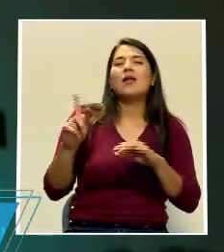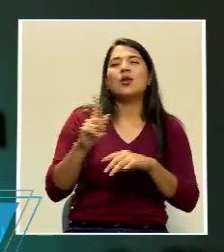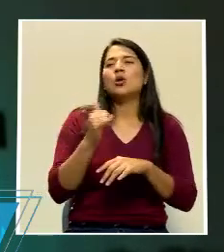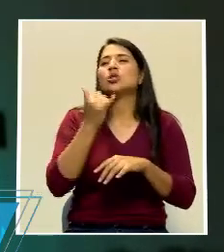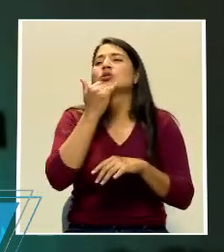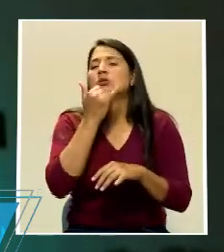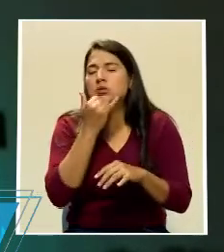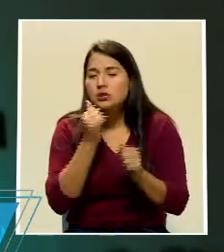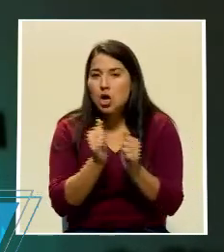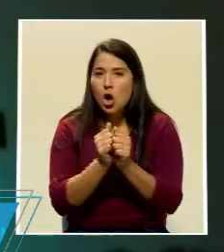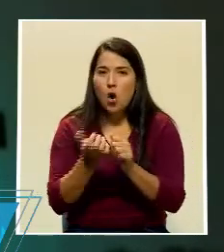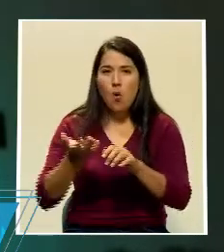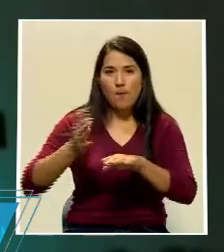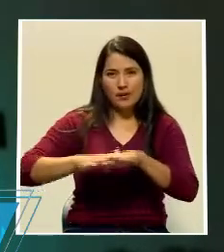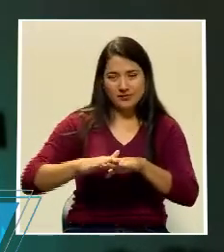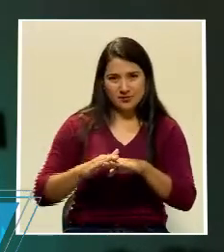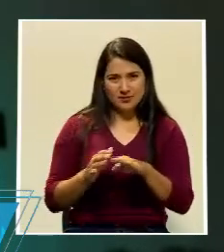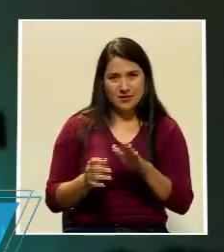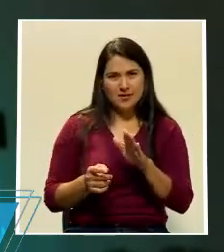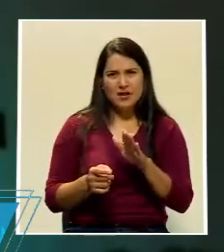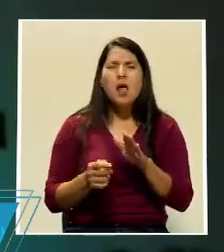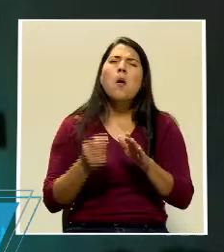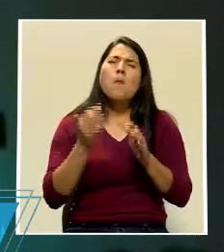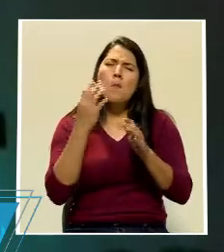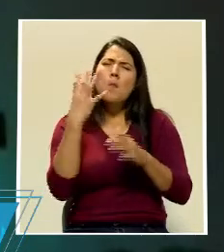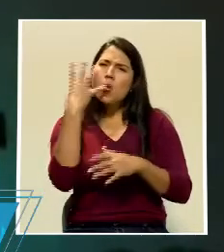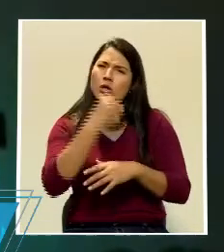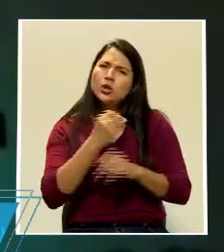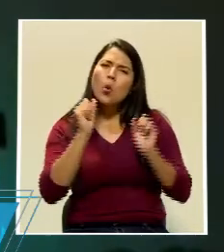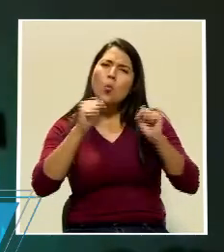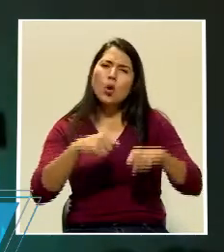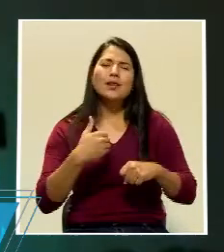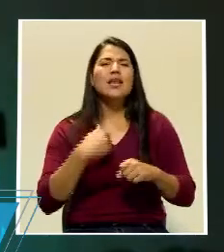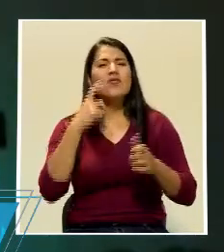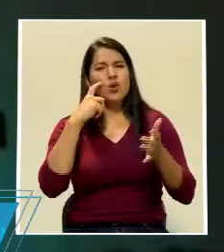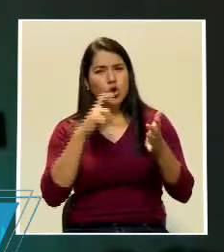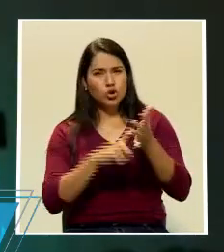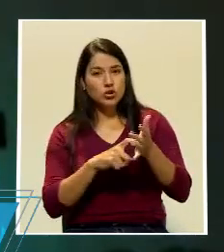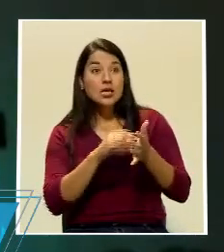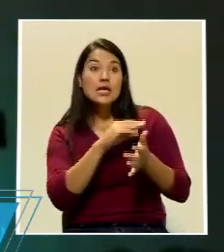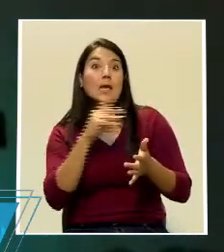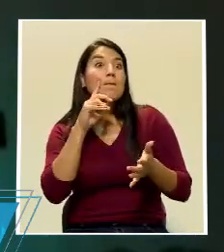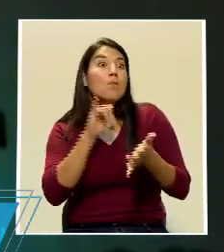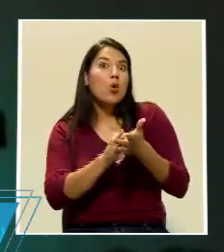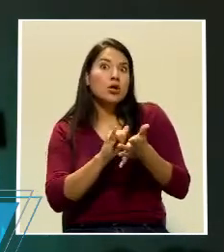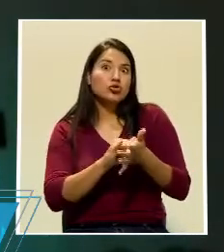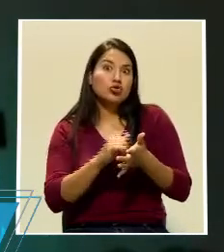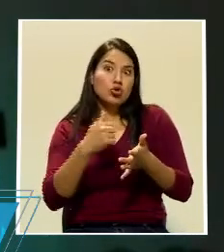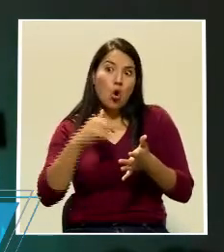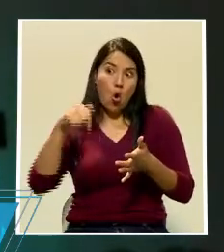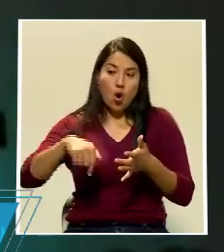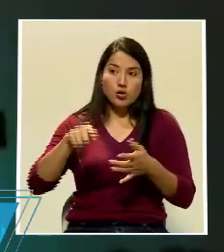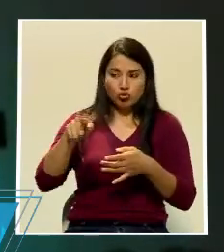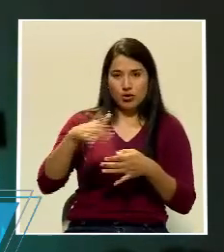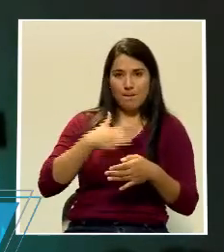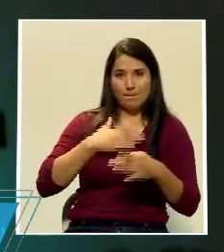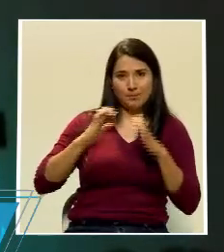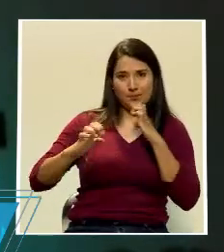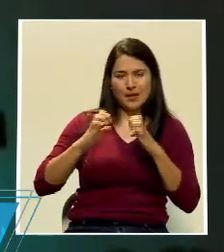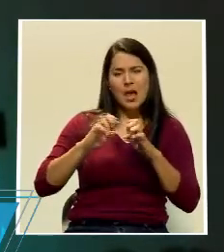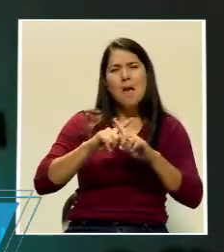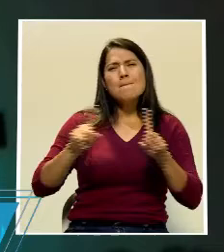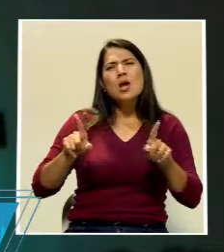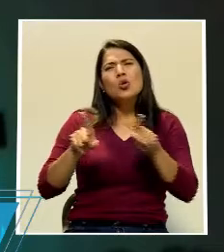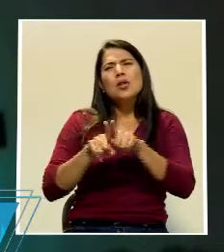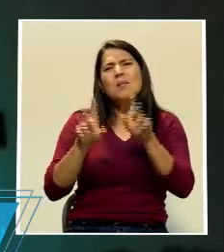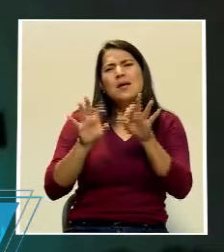como es muy bonito tener reconocimientos y gracias a eso yo estoy aquí hoy hablando, pero también es muy importante no ser